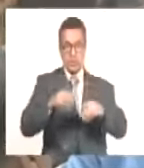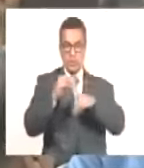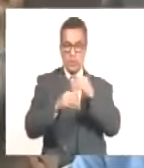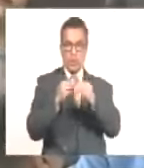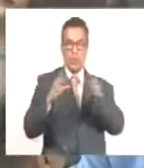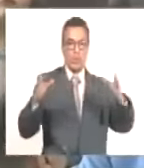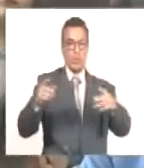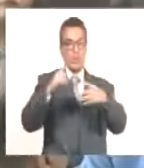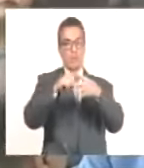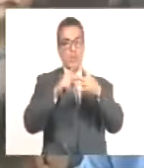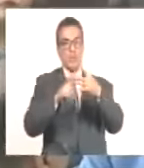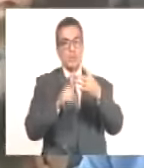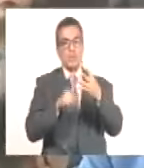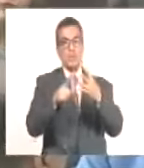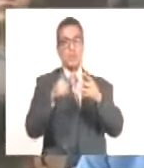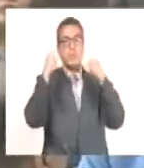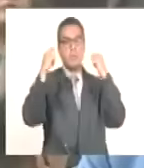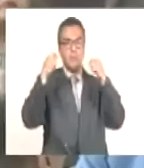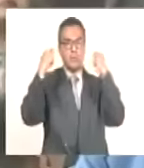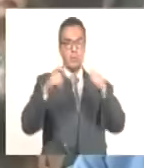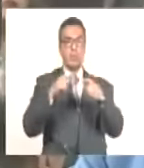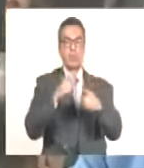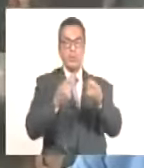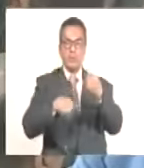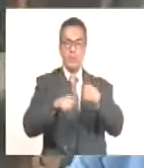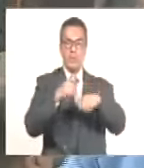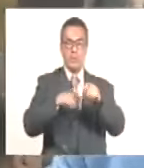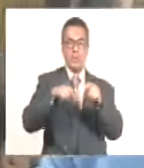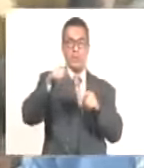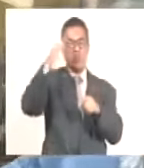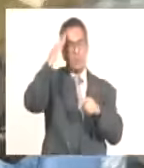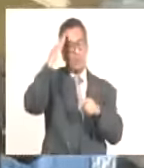de las cosas, y con protestas y ofertas,